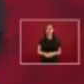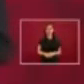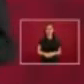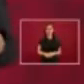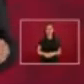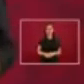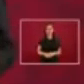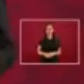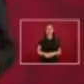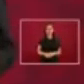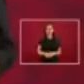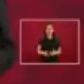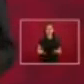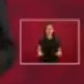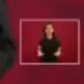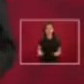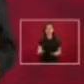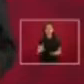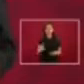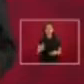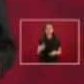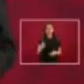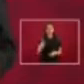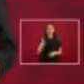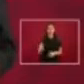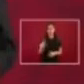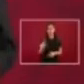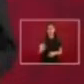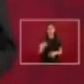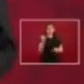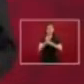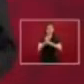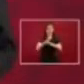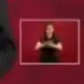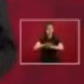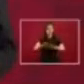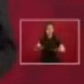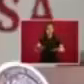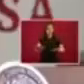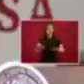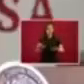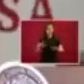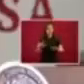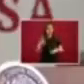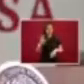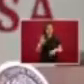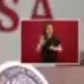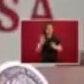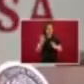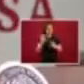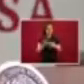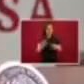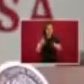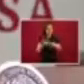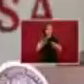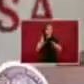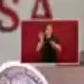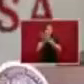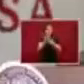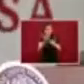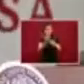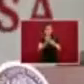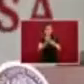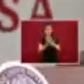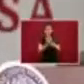hubiese imaginado. Ahora, en términos de opinión, en la mañana estabas dando unos datos que... Se publica el Financiero. Que estaban en el Financiero. Te diría